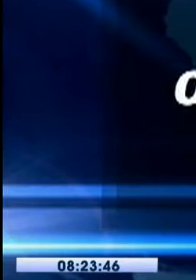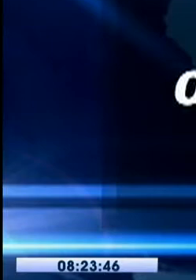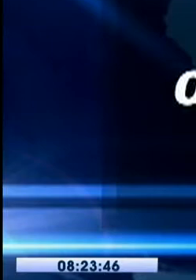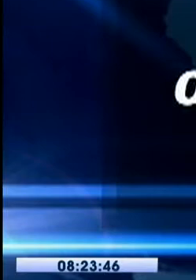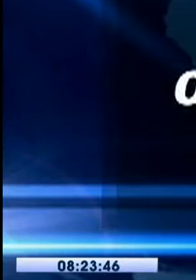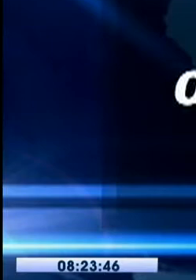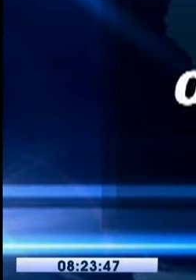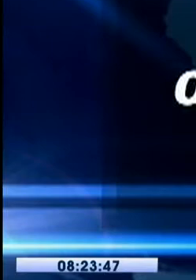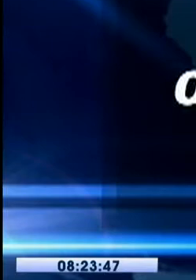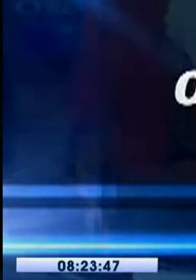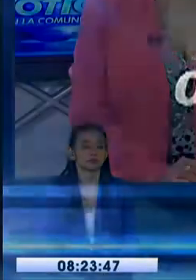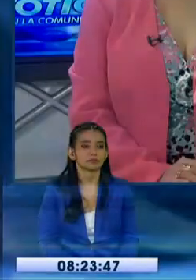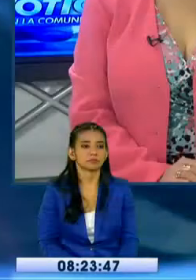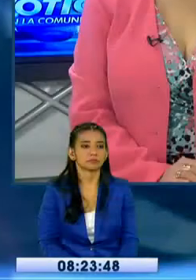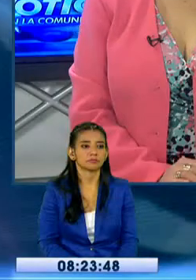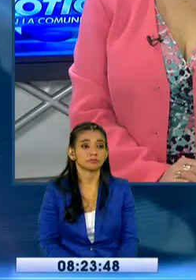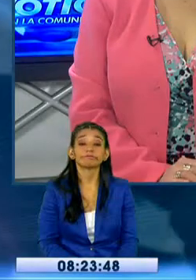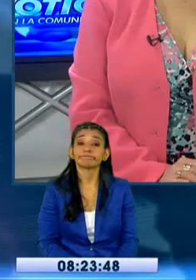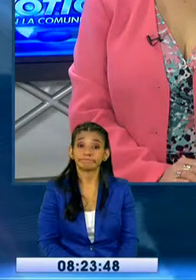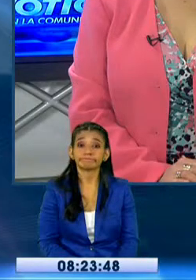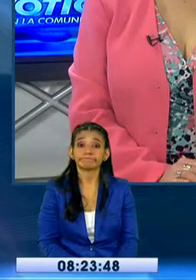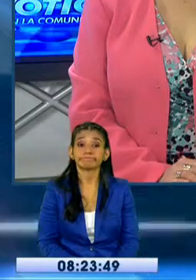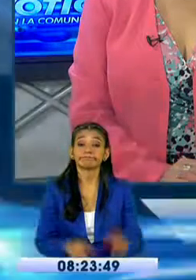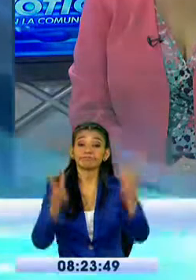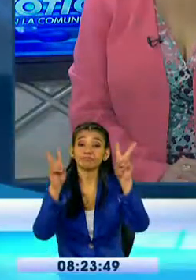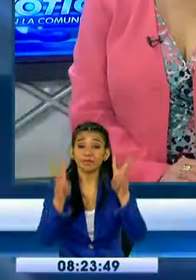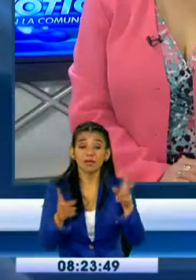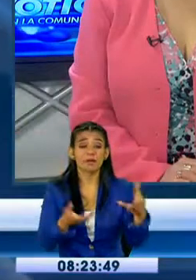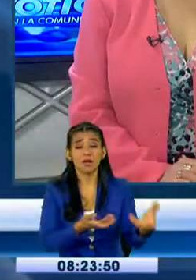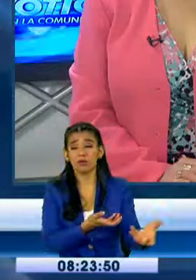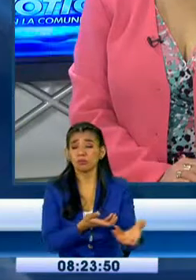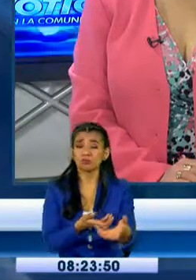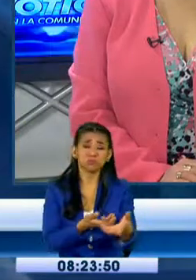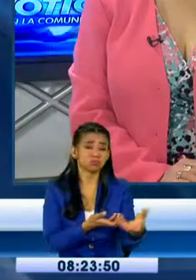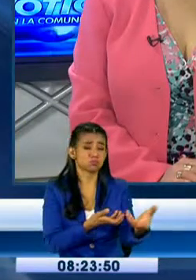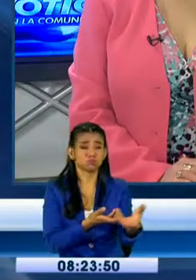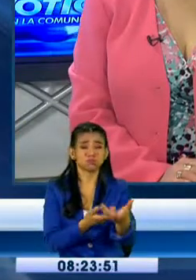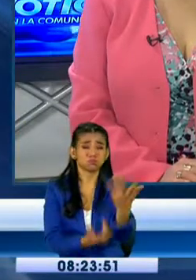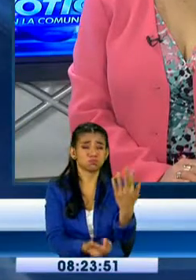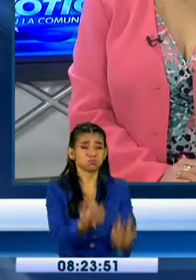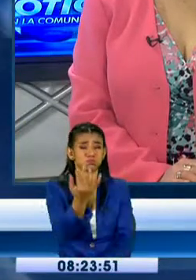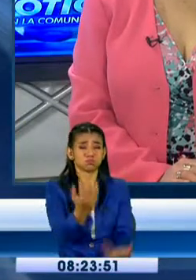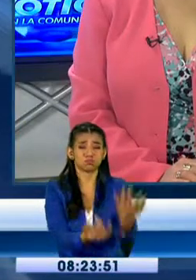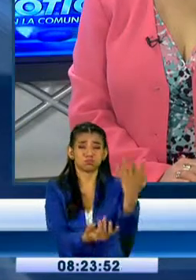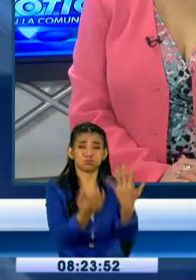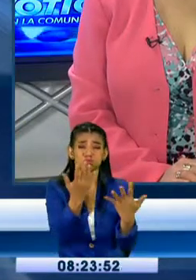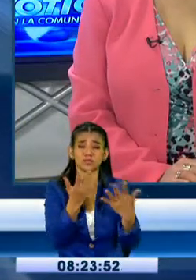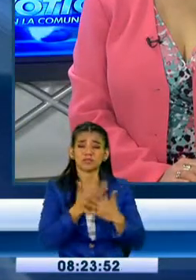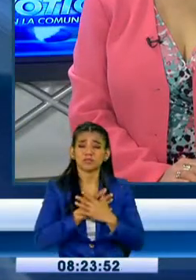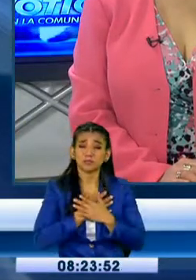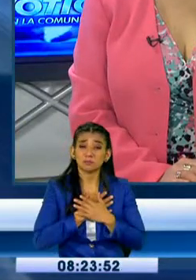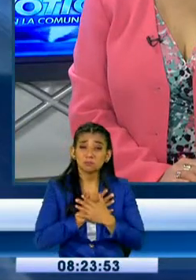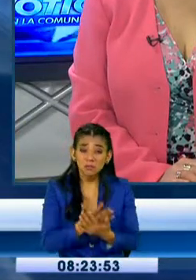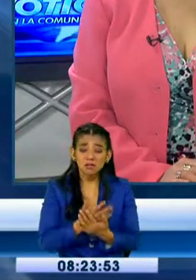098-728-3069. Y esto del combate al fuego, Berito y Diana, realmente ha traído escenas en las cuales uno dice,